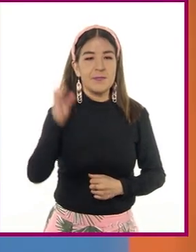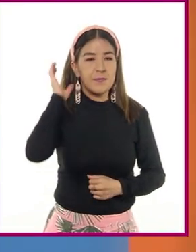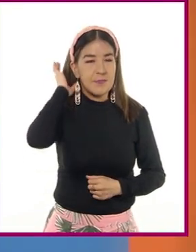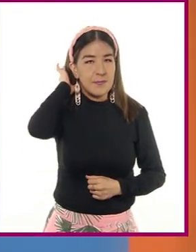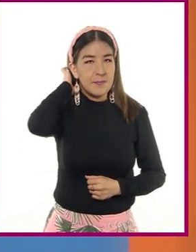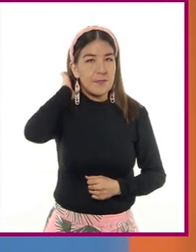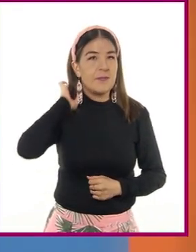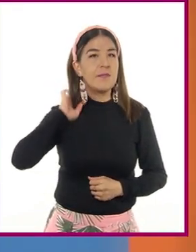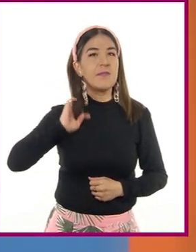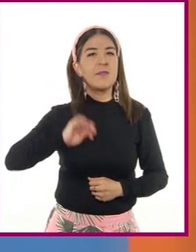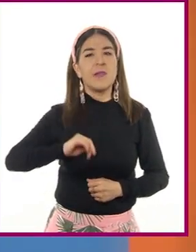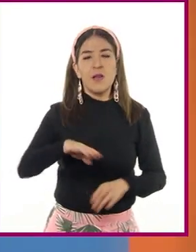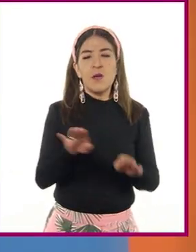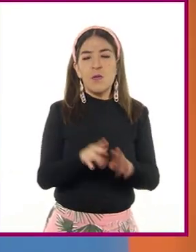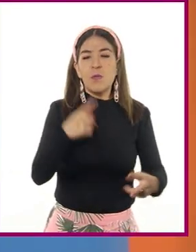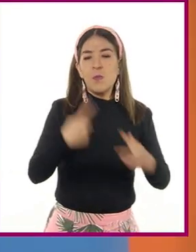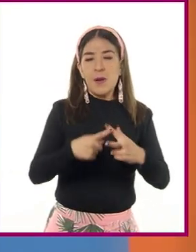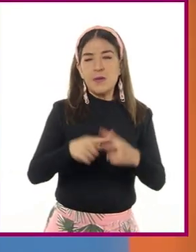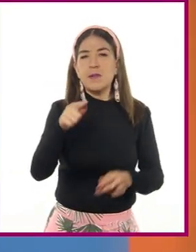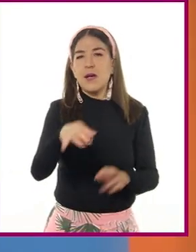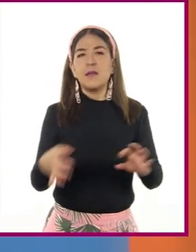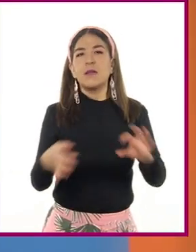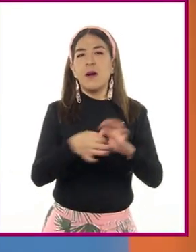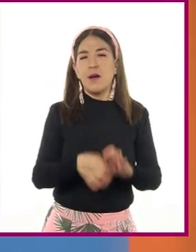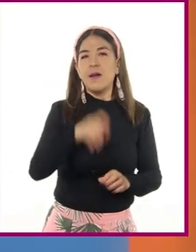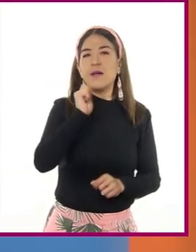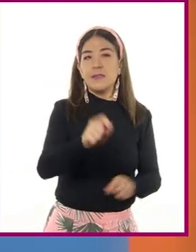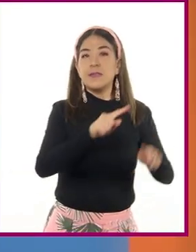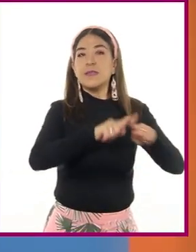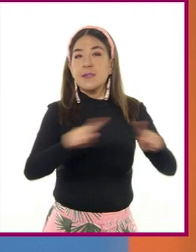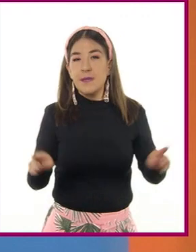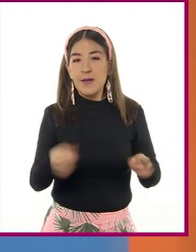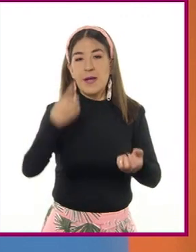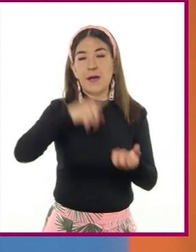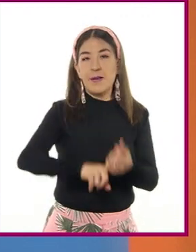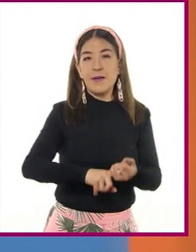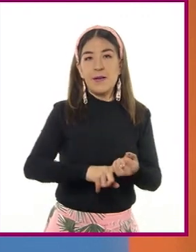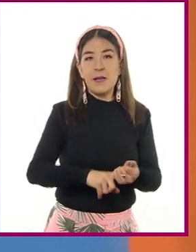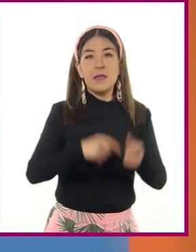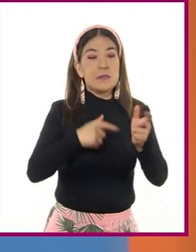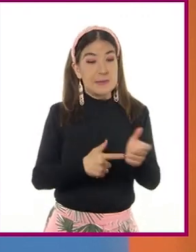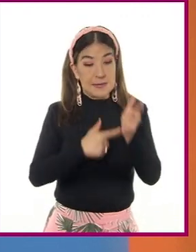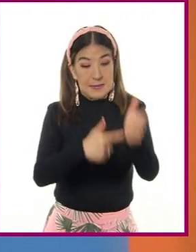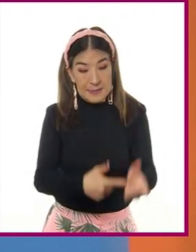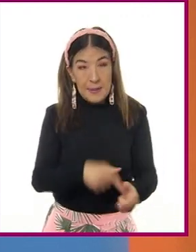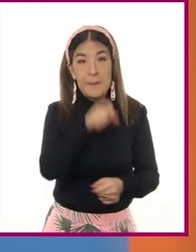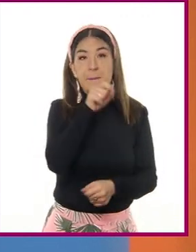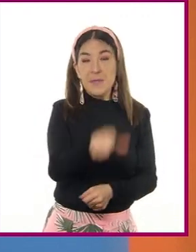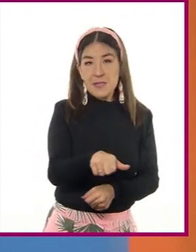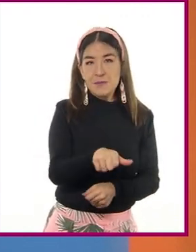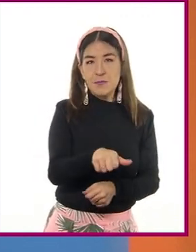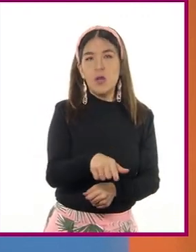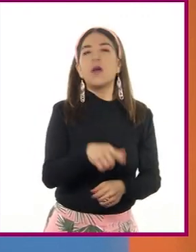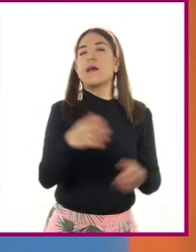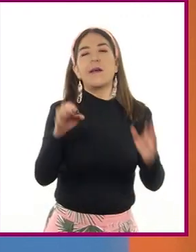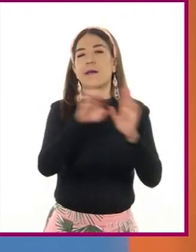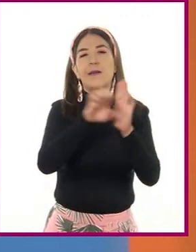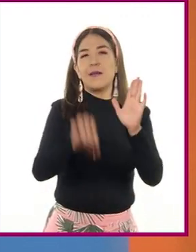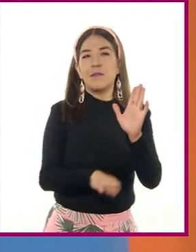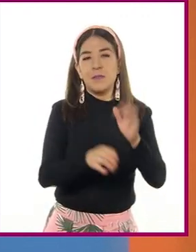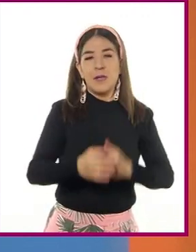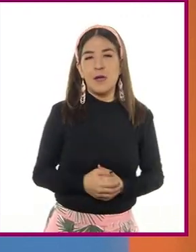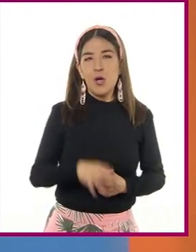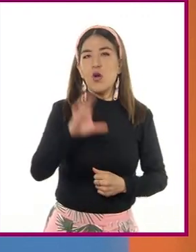Una sucesión aritmética es aquella en la que la diferencia entre términos consecutivos es la misma, es decir,